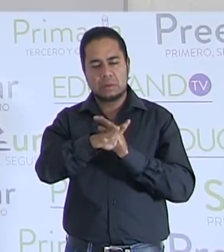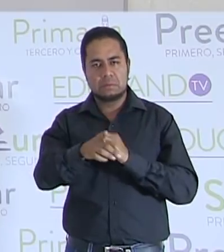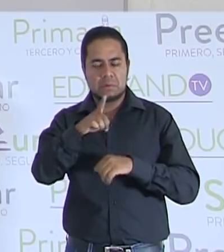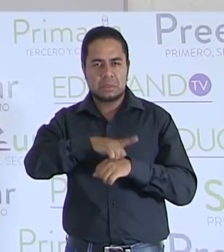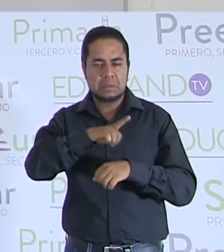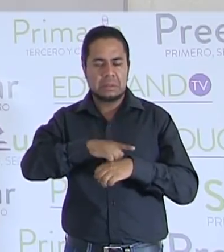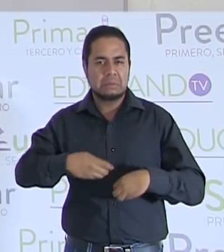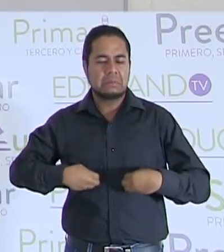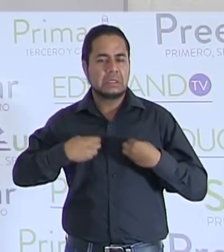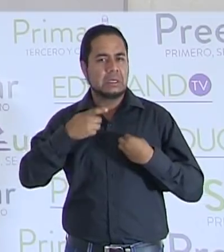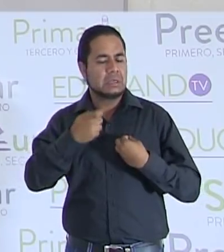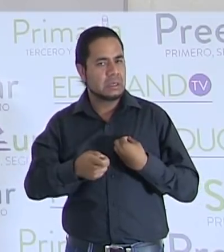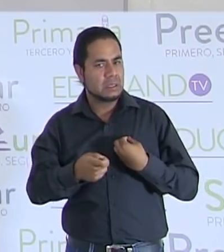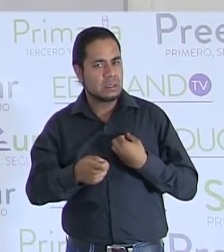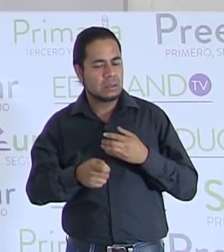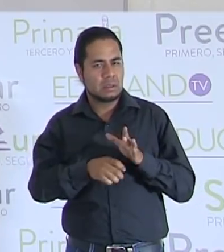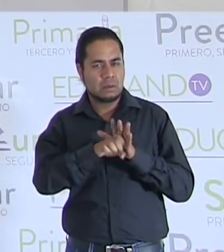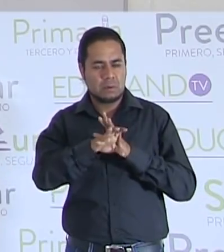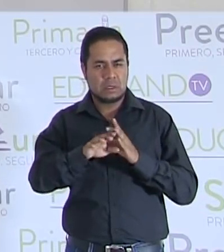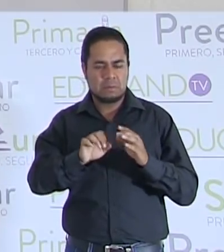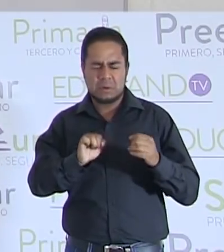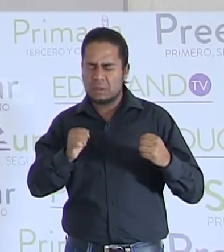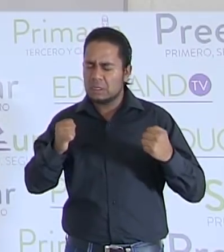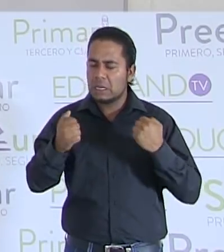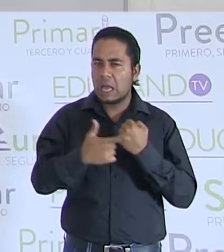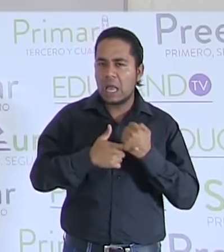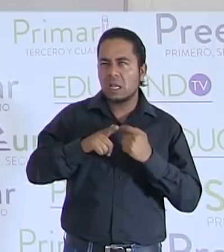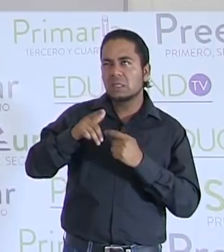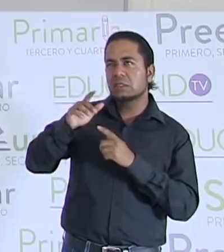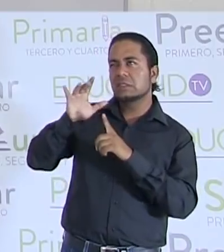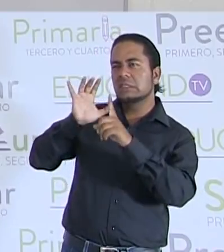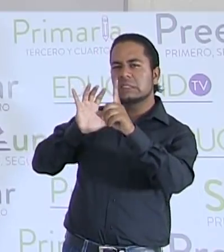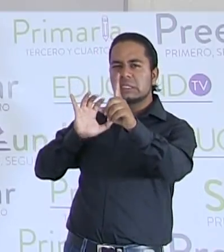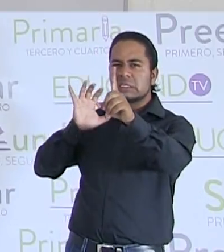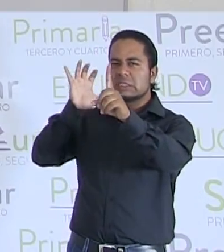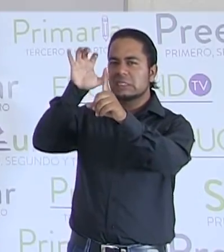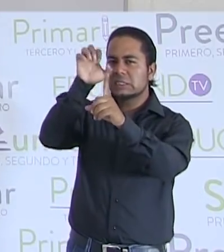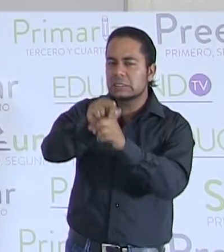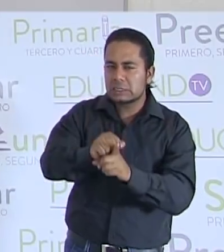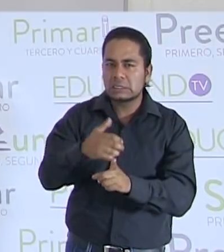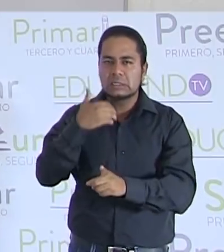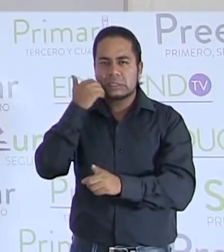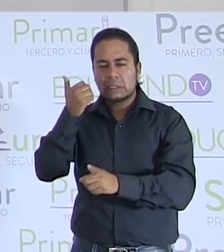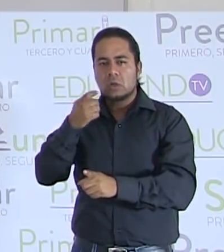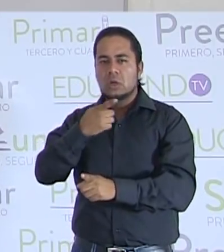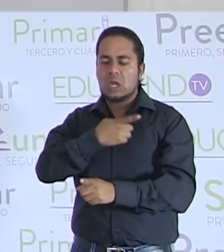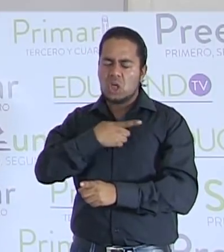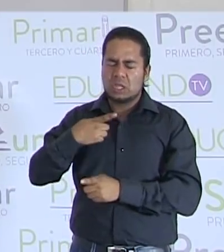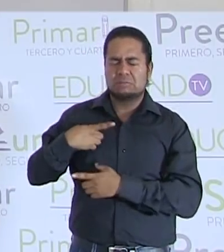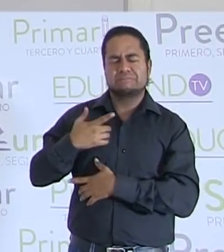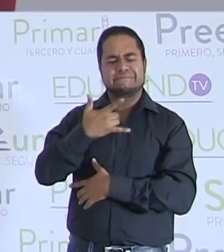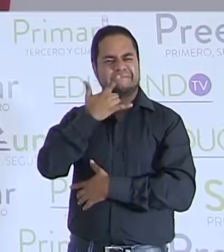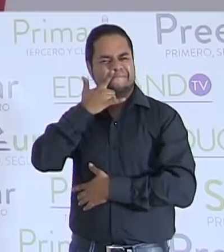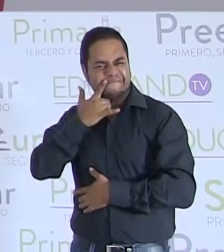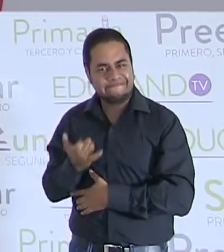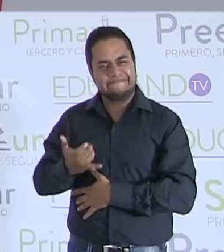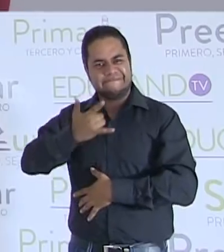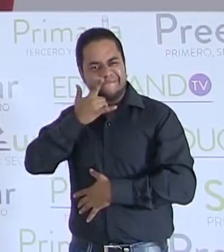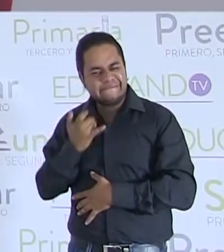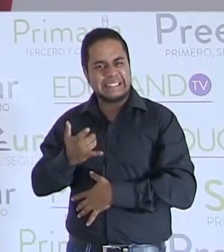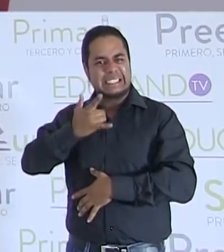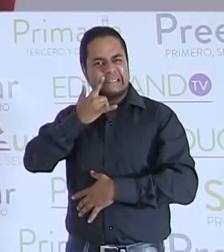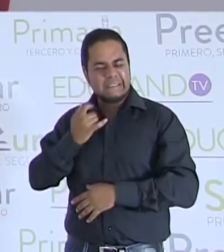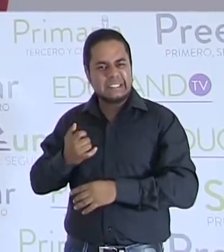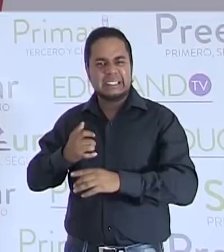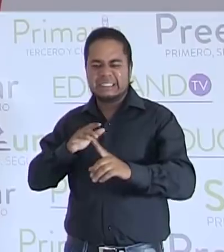diaria significa que si queremos algo que es muy alto, una meta muy alta, tenemos que esforzarnos mucho. Por eso dice, el